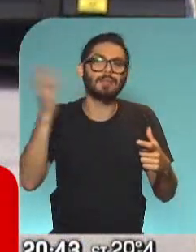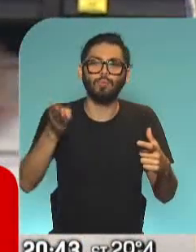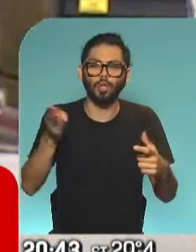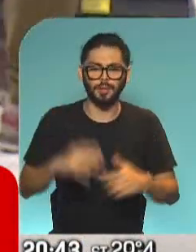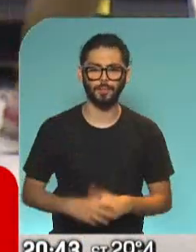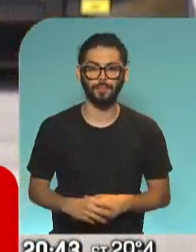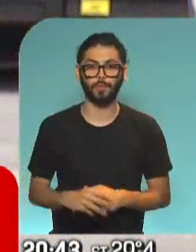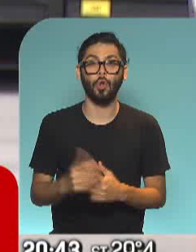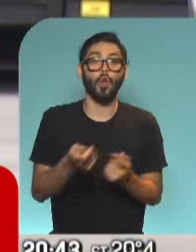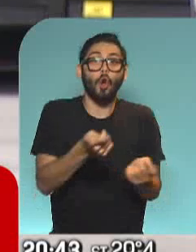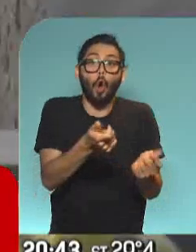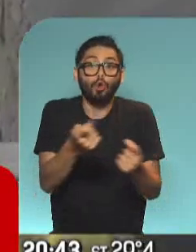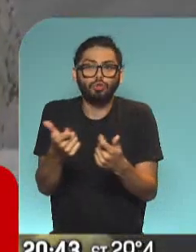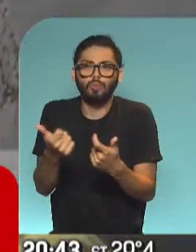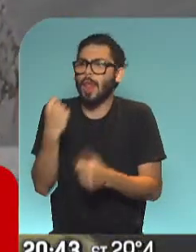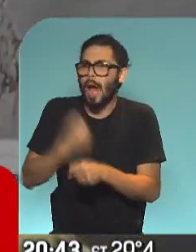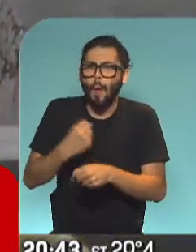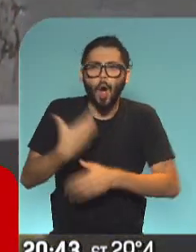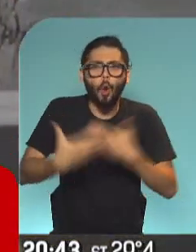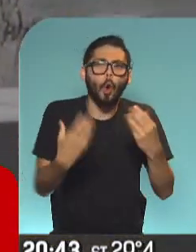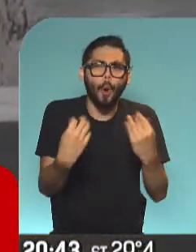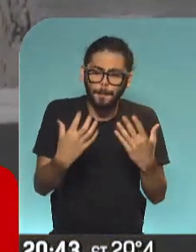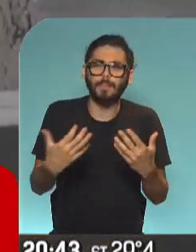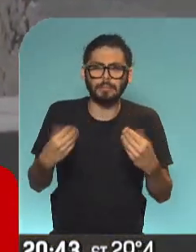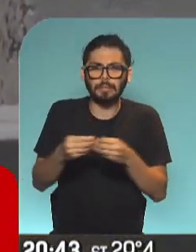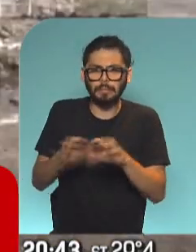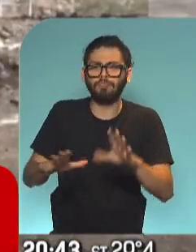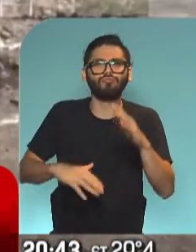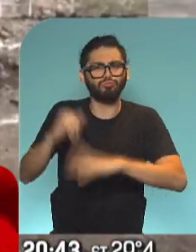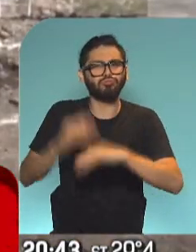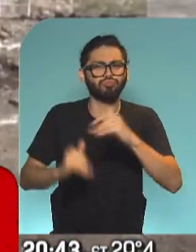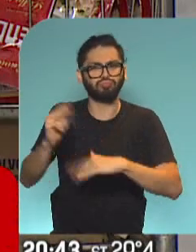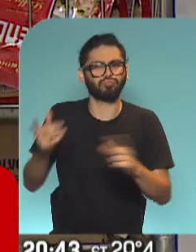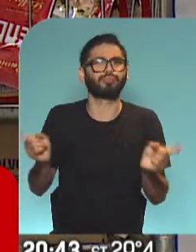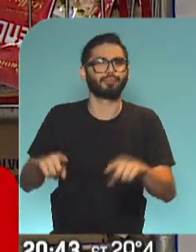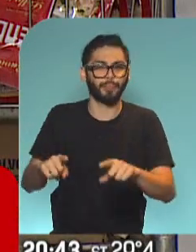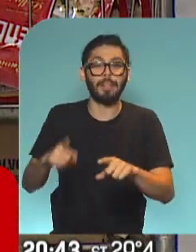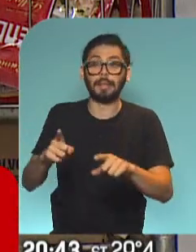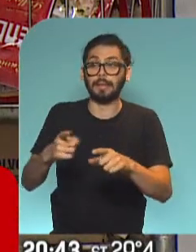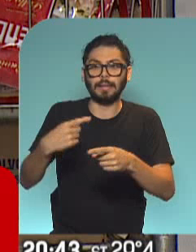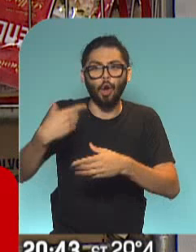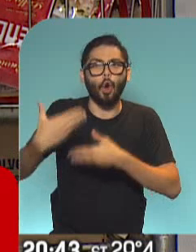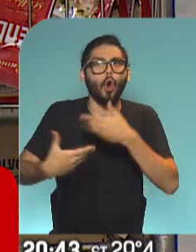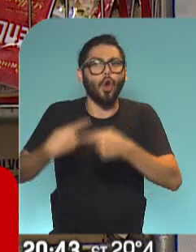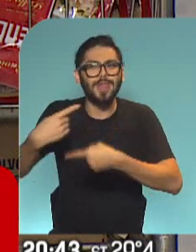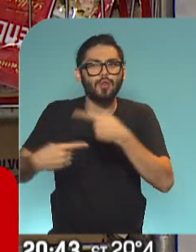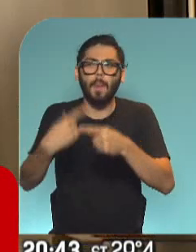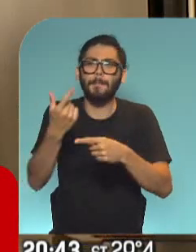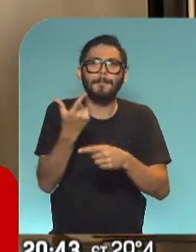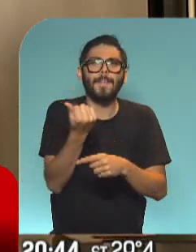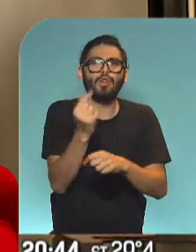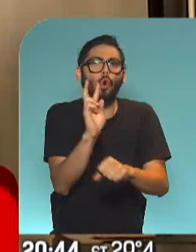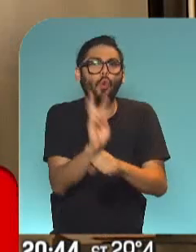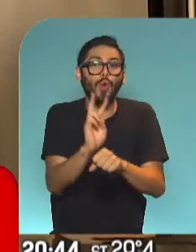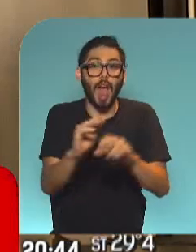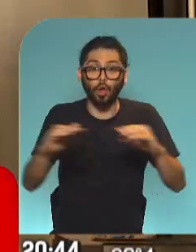y el empleo, el gobierno también puso en marcha la obra pública y la construcción, y se aseguró la continuidad actualizada de Precios Cuidados,